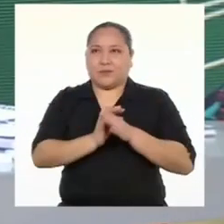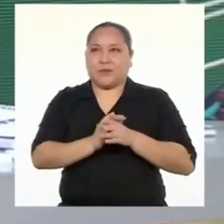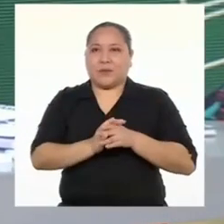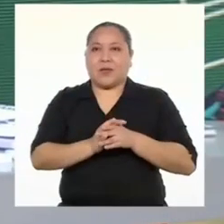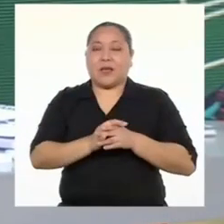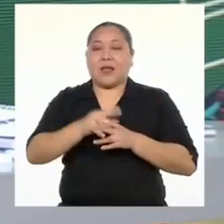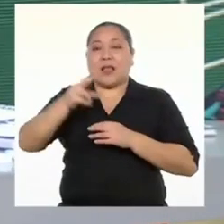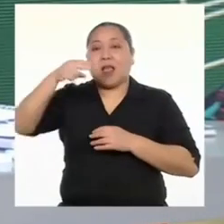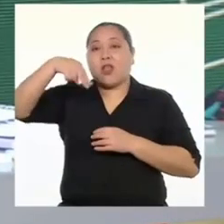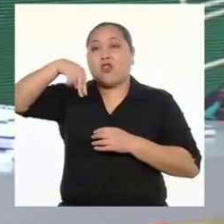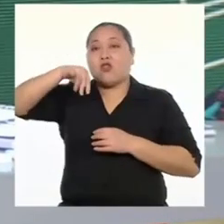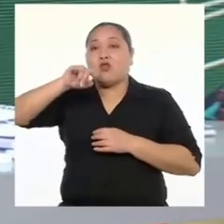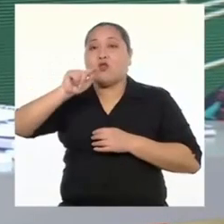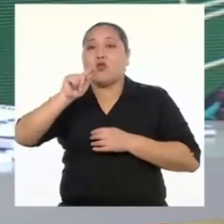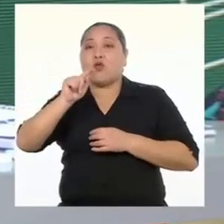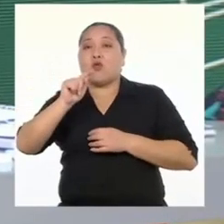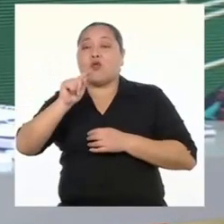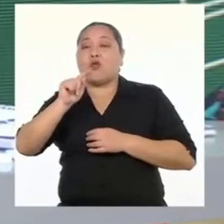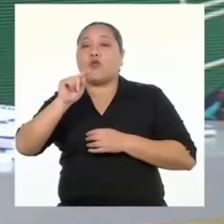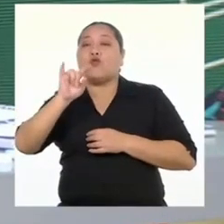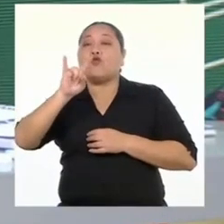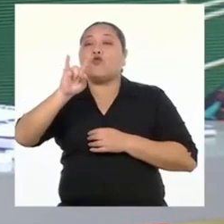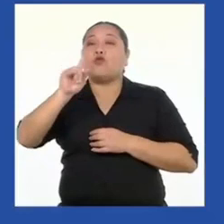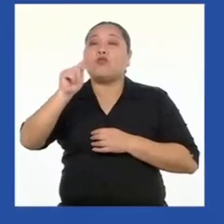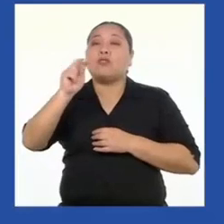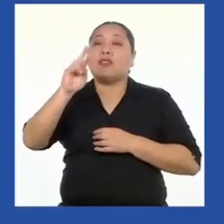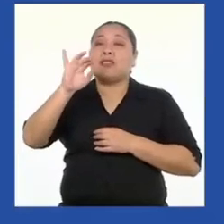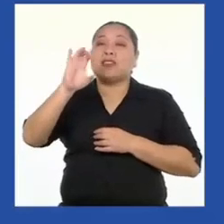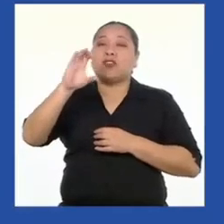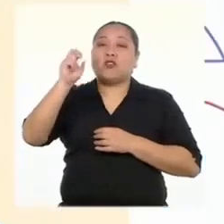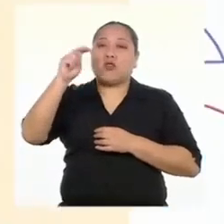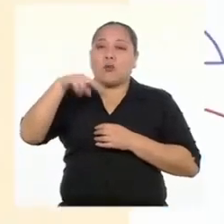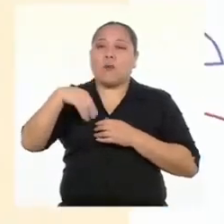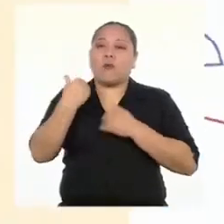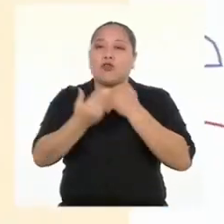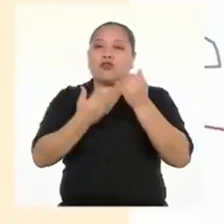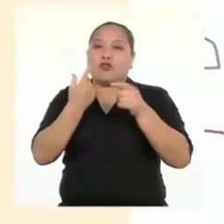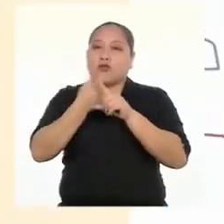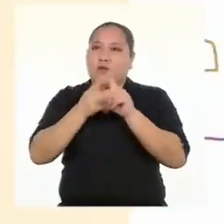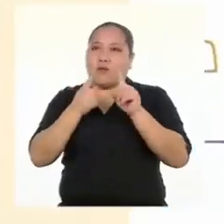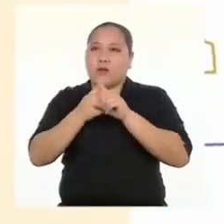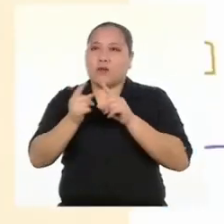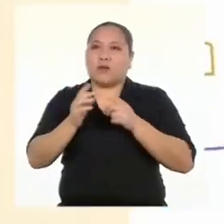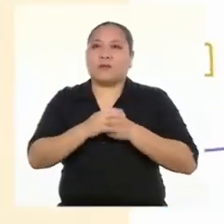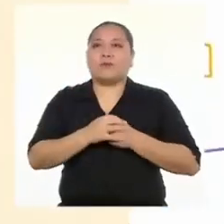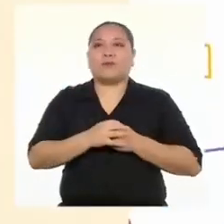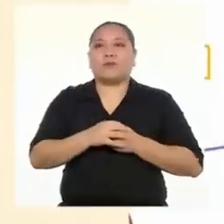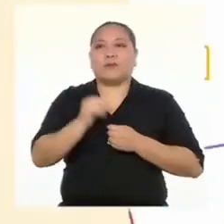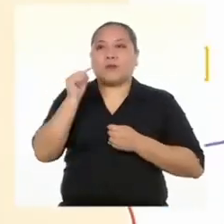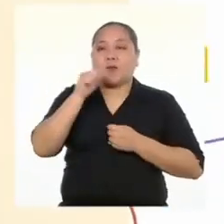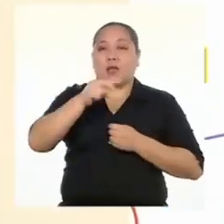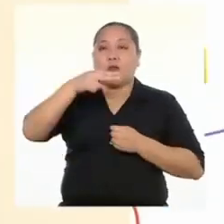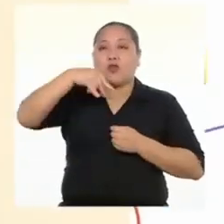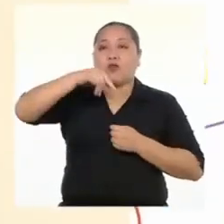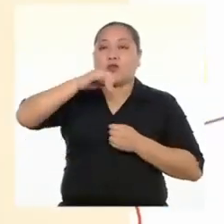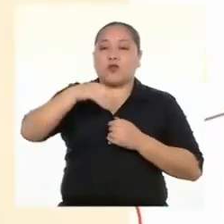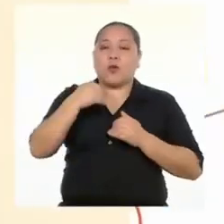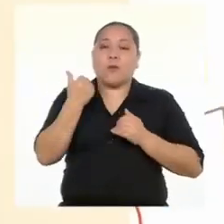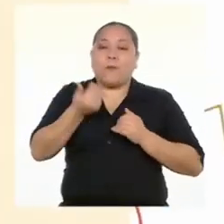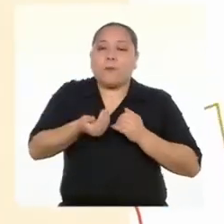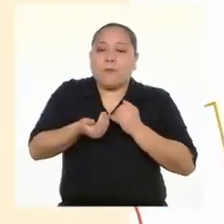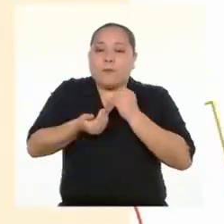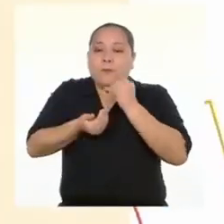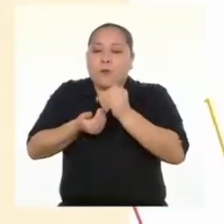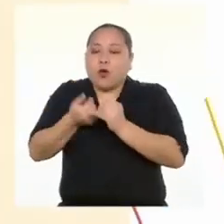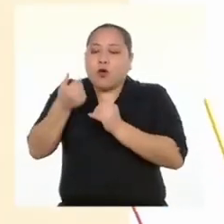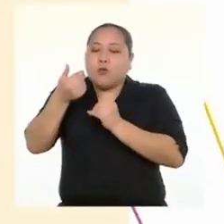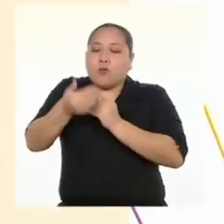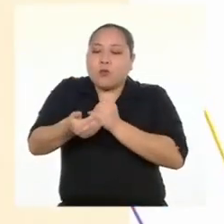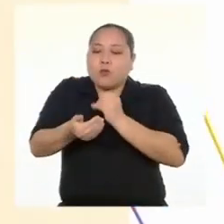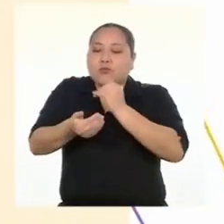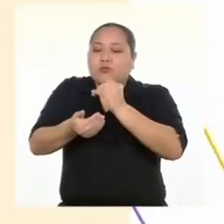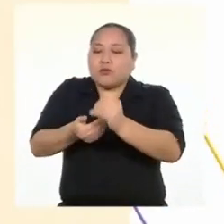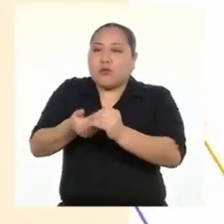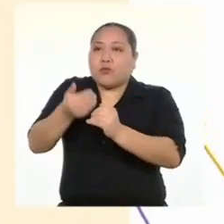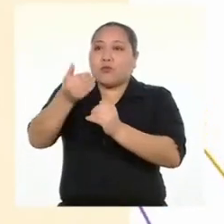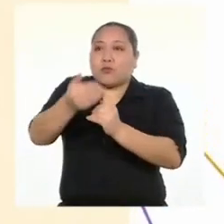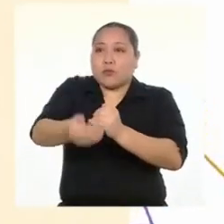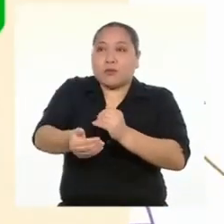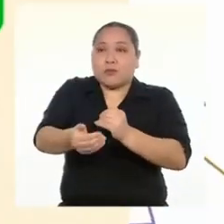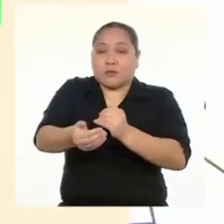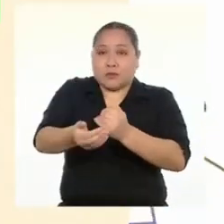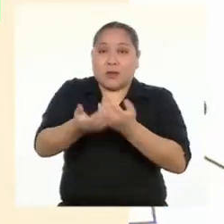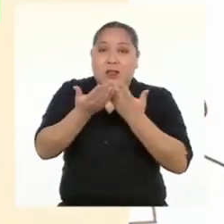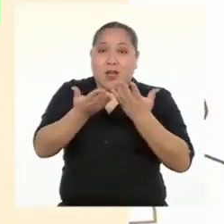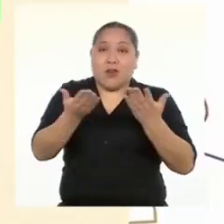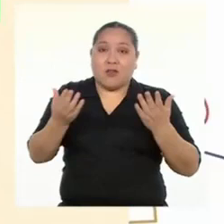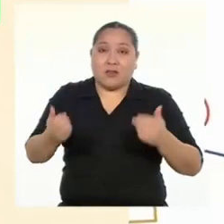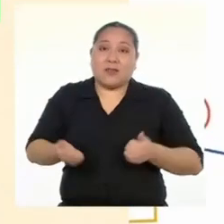en la nutrición intervienen varios procesos distintos. La nutrición es una cadena de procesos que realizan los